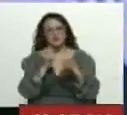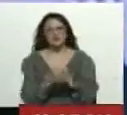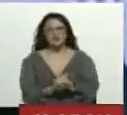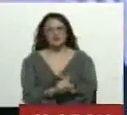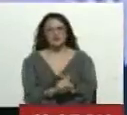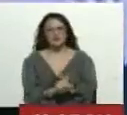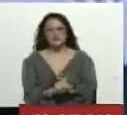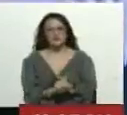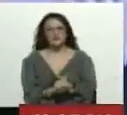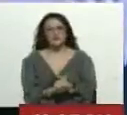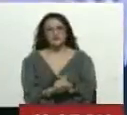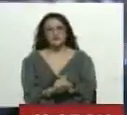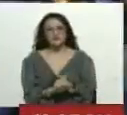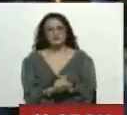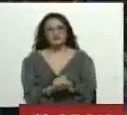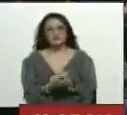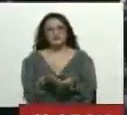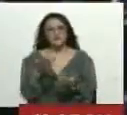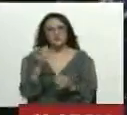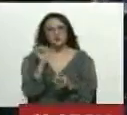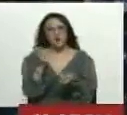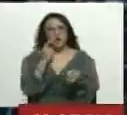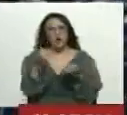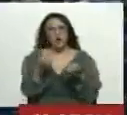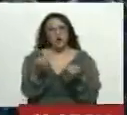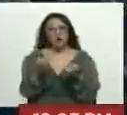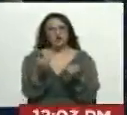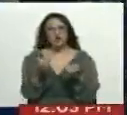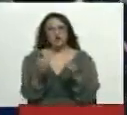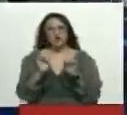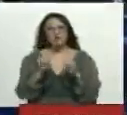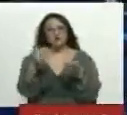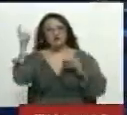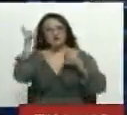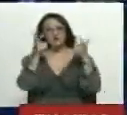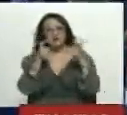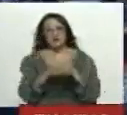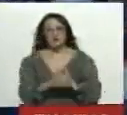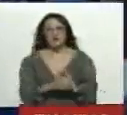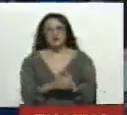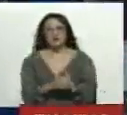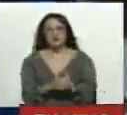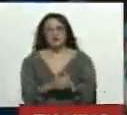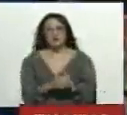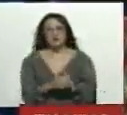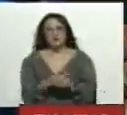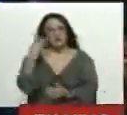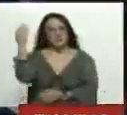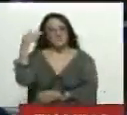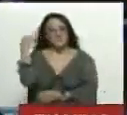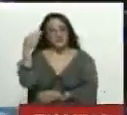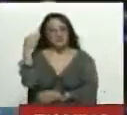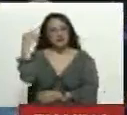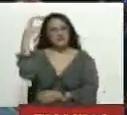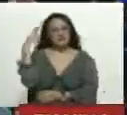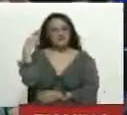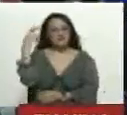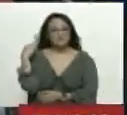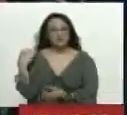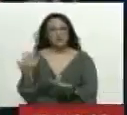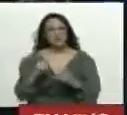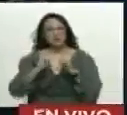y cuando se toma control comienza el comandante Chávez a pensar a reflexionar cómo